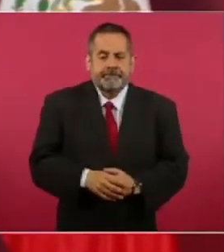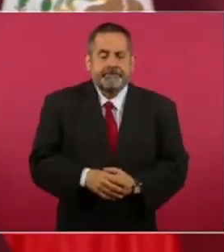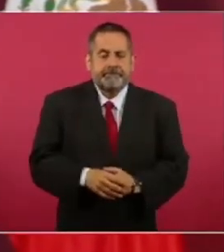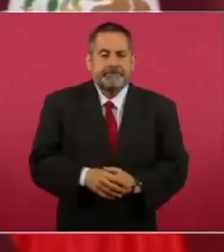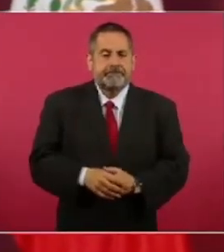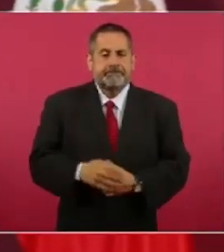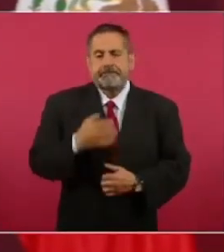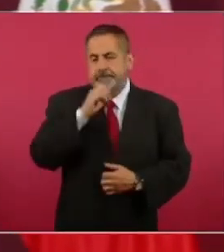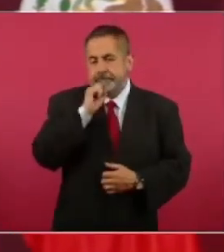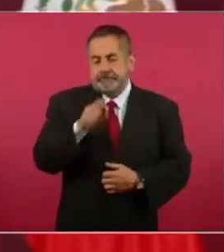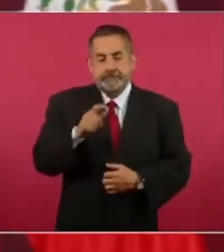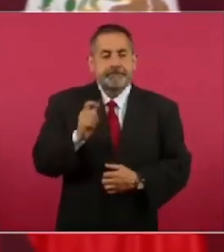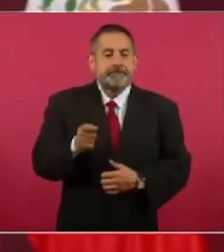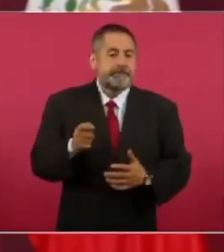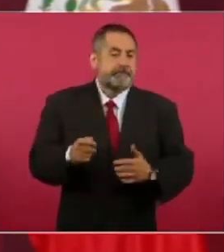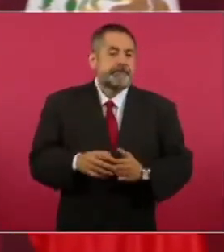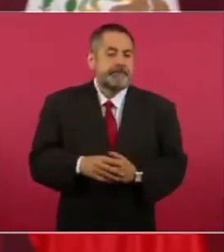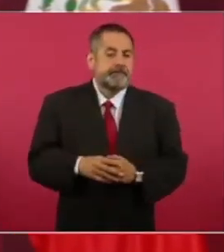seguro que